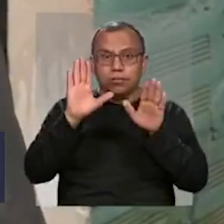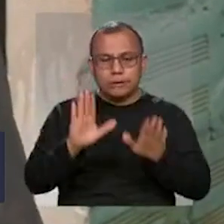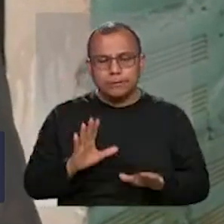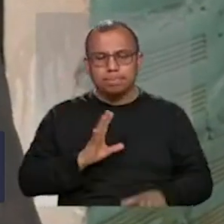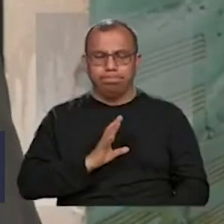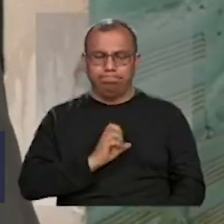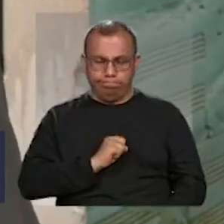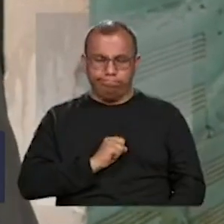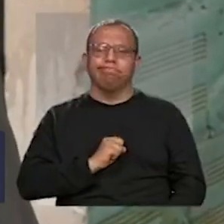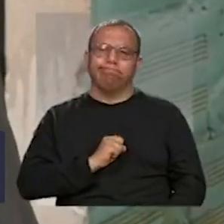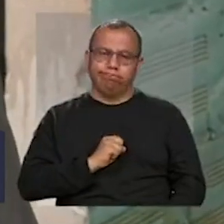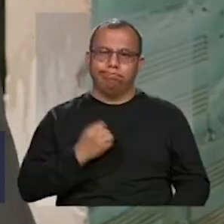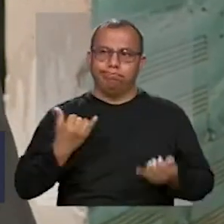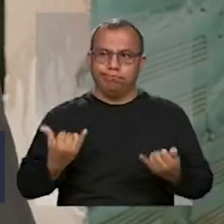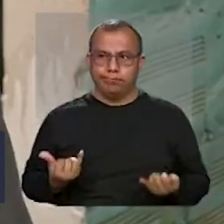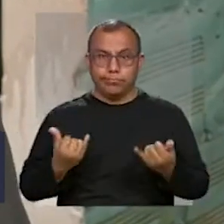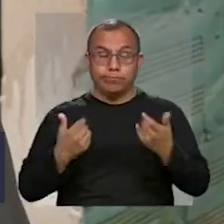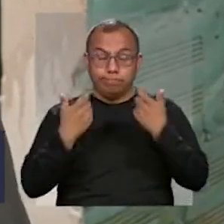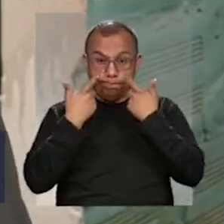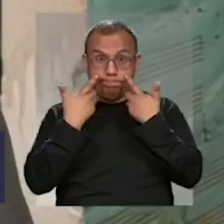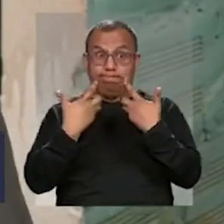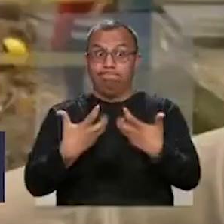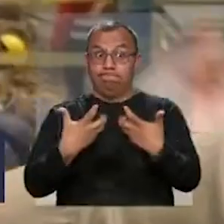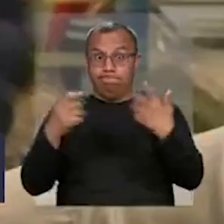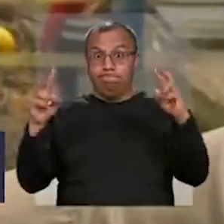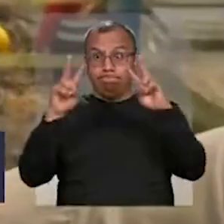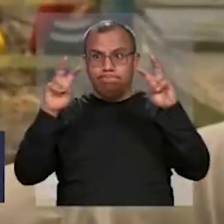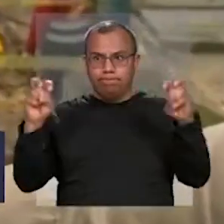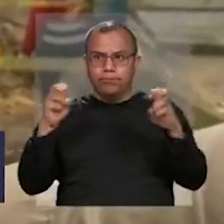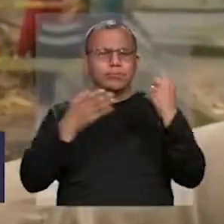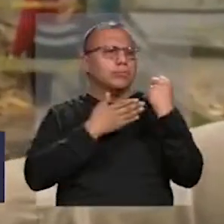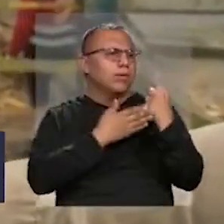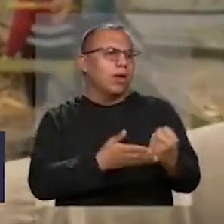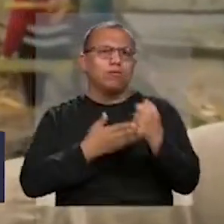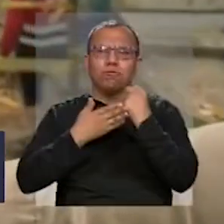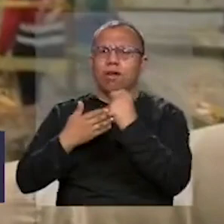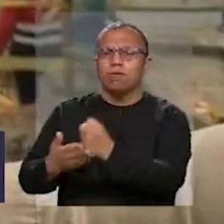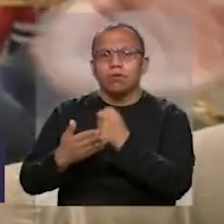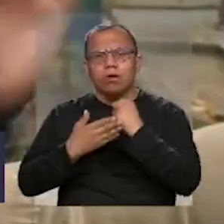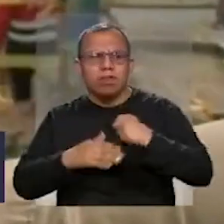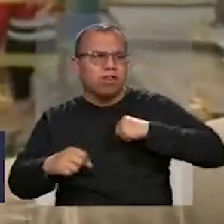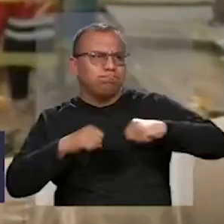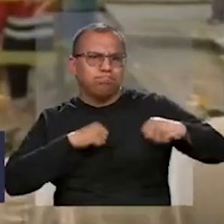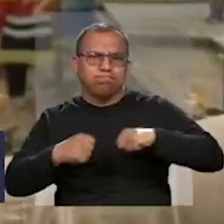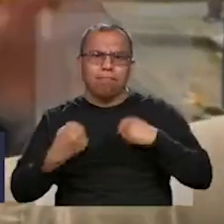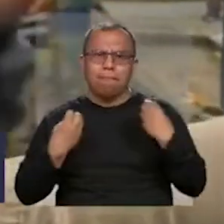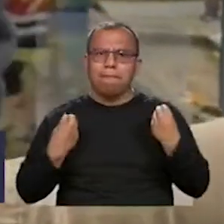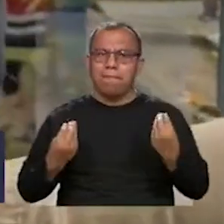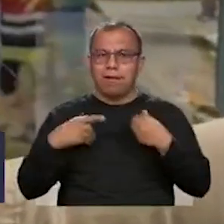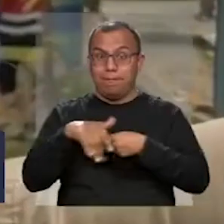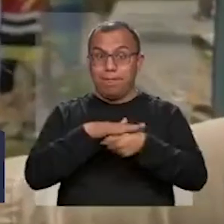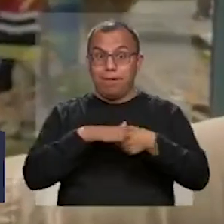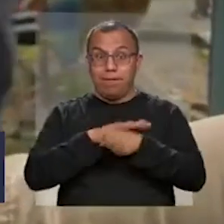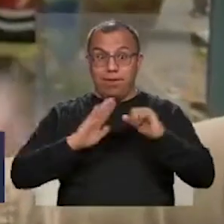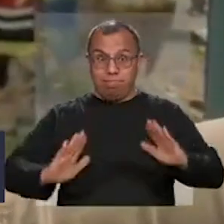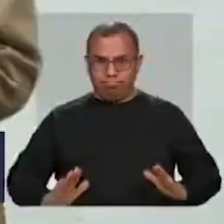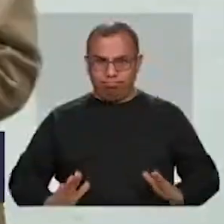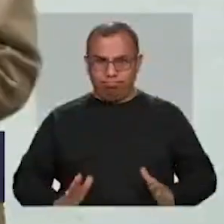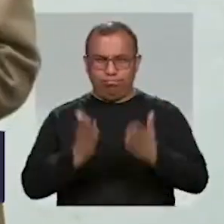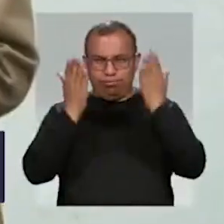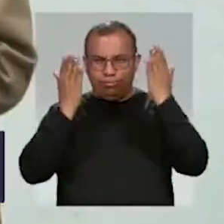verdad a mí me asombra lo que pasó. Ayúdale a todo mundo y ayudarnos, y saqué para que el barrio saliera